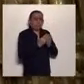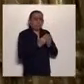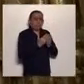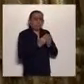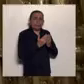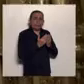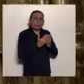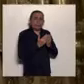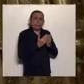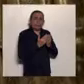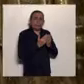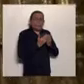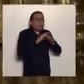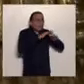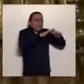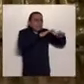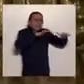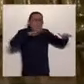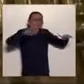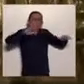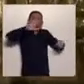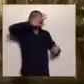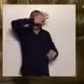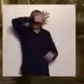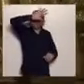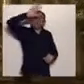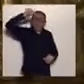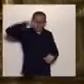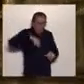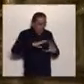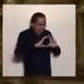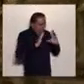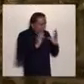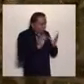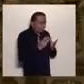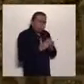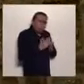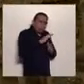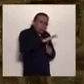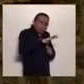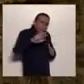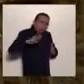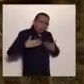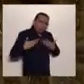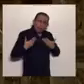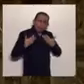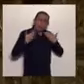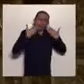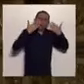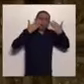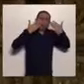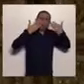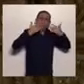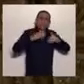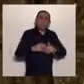universo. Llenos están el cielo y la tierra de tu